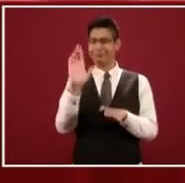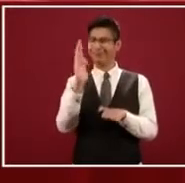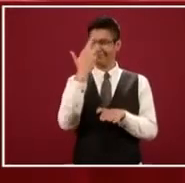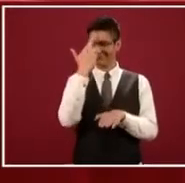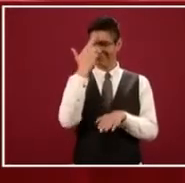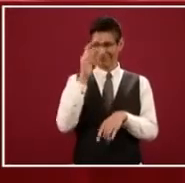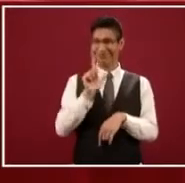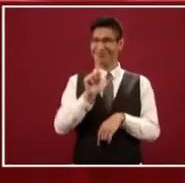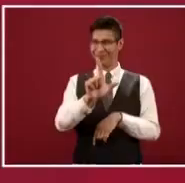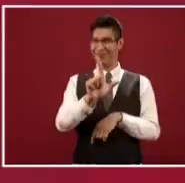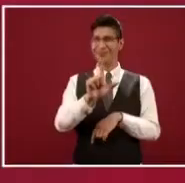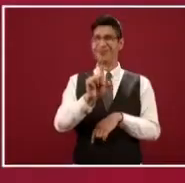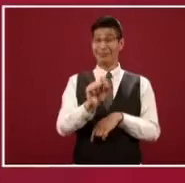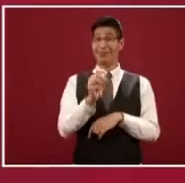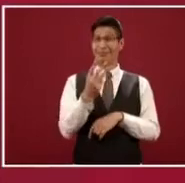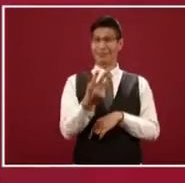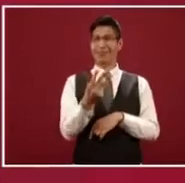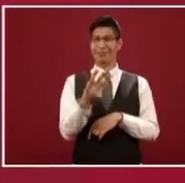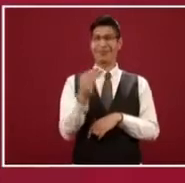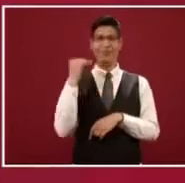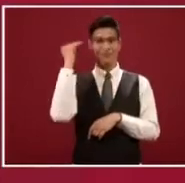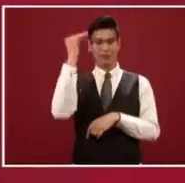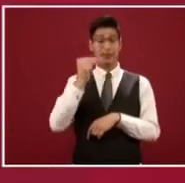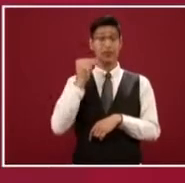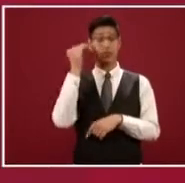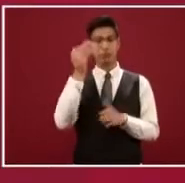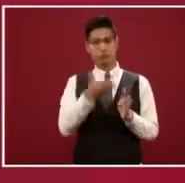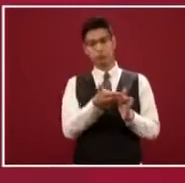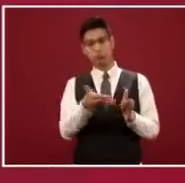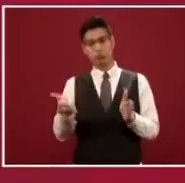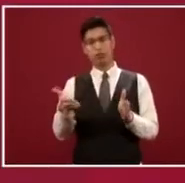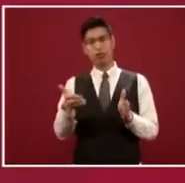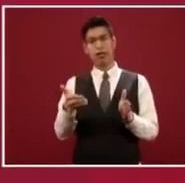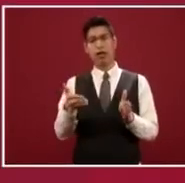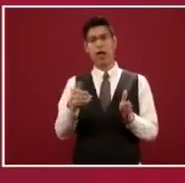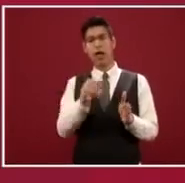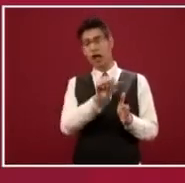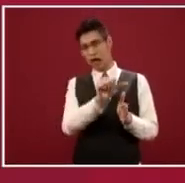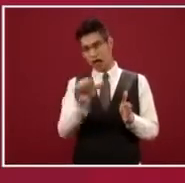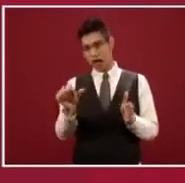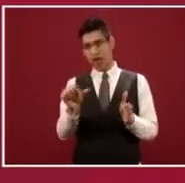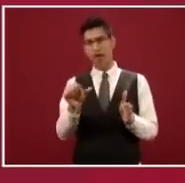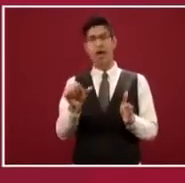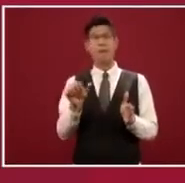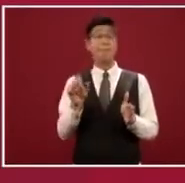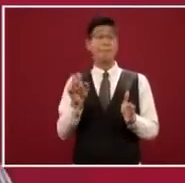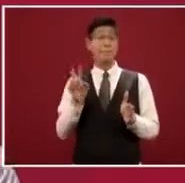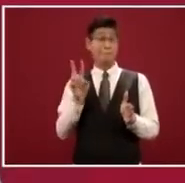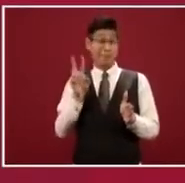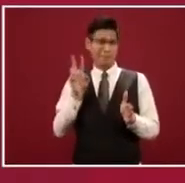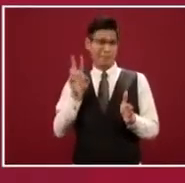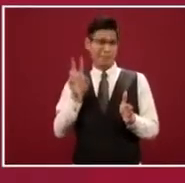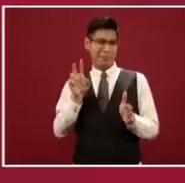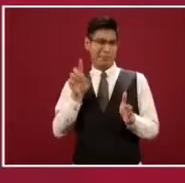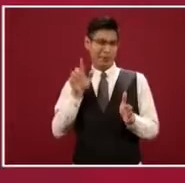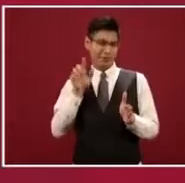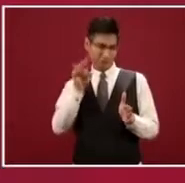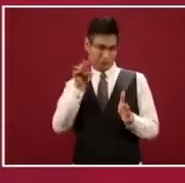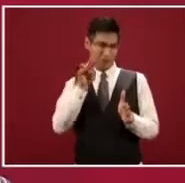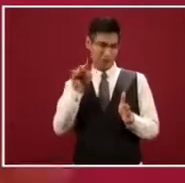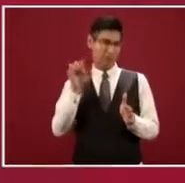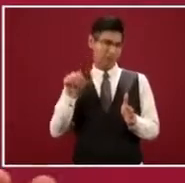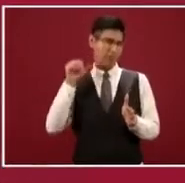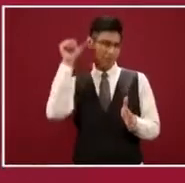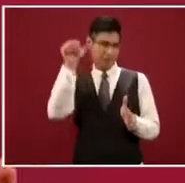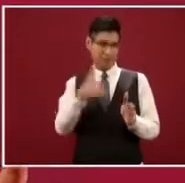lunes 23 de marzo y hasta el viernes 19 de abril. Vamos a tener todo un mes